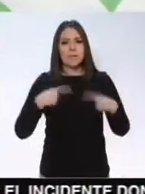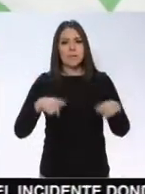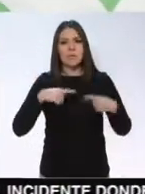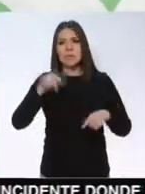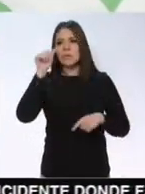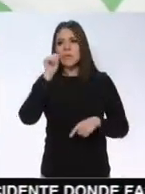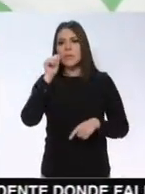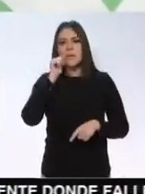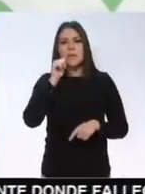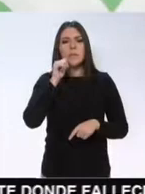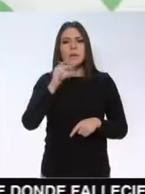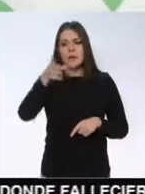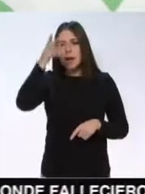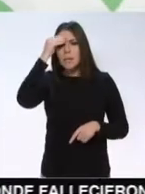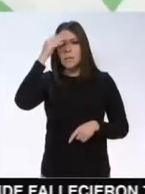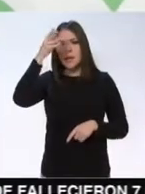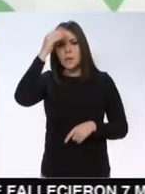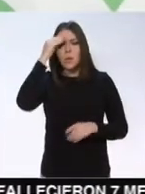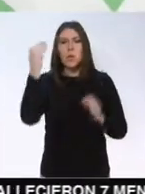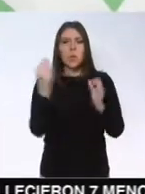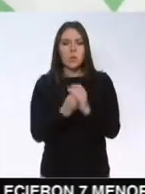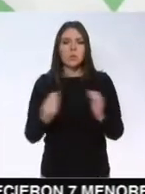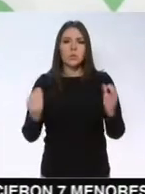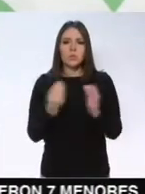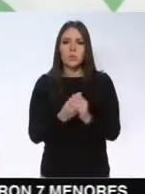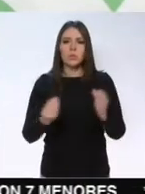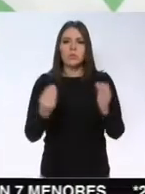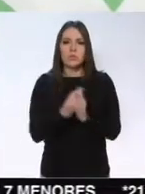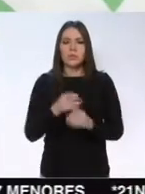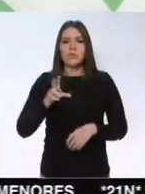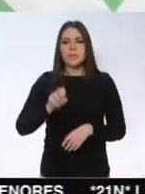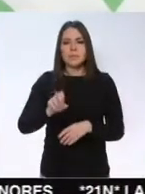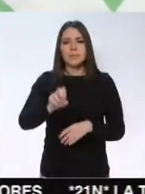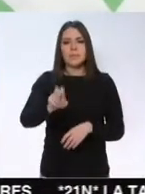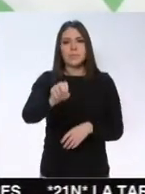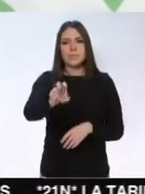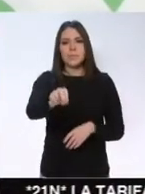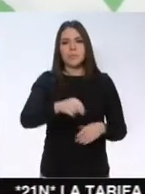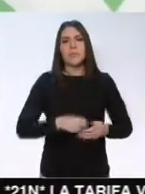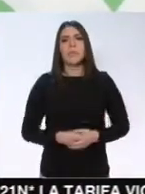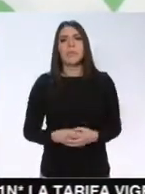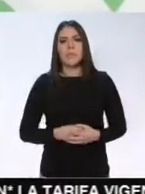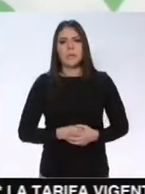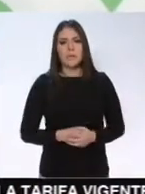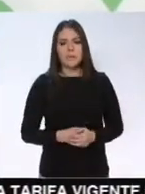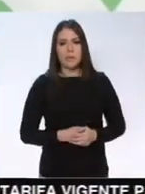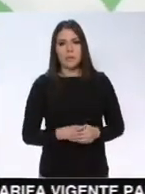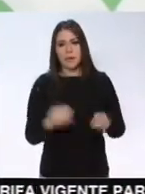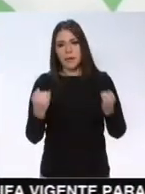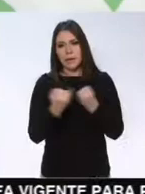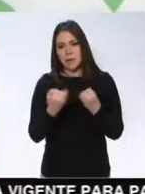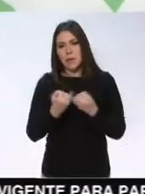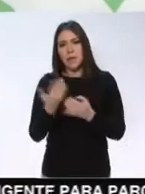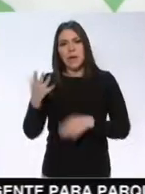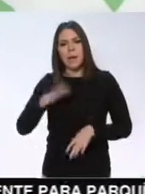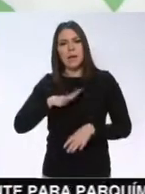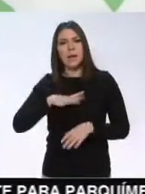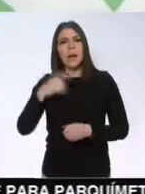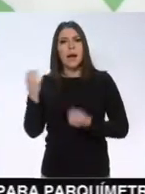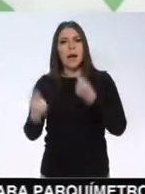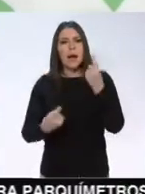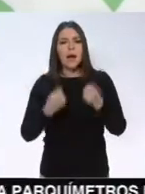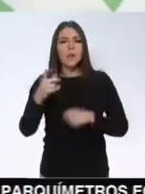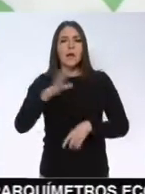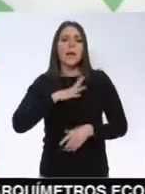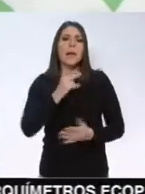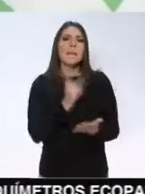capacita todo el tiempo, se toman todos los cursos de capacitación y demás, incluso algunos con algunos